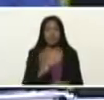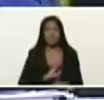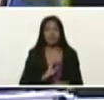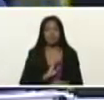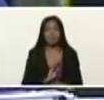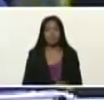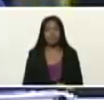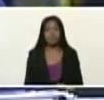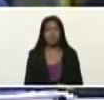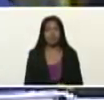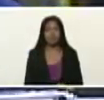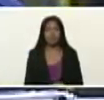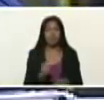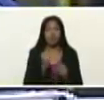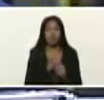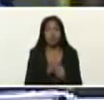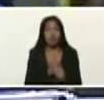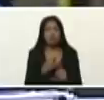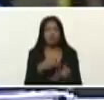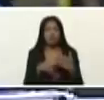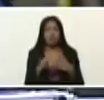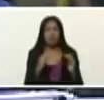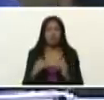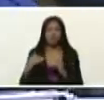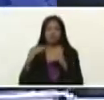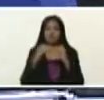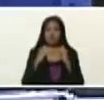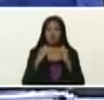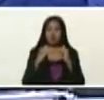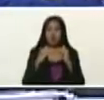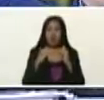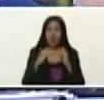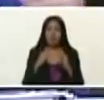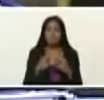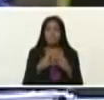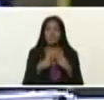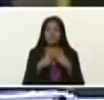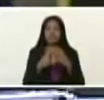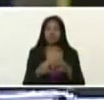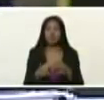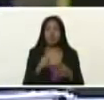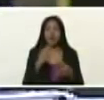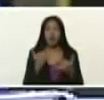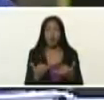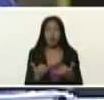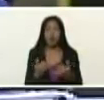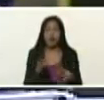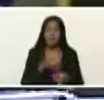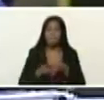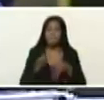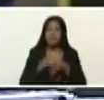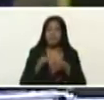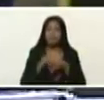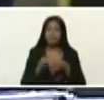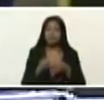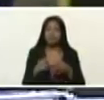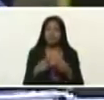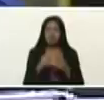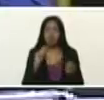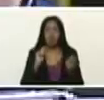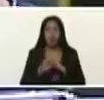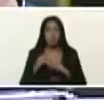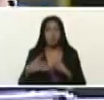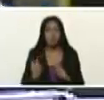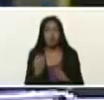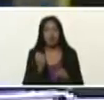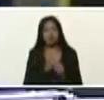a los trabajadores, le hice la equivalencia. Y sus prestaciones sociales ahora se van a calcular en petro convertible a